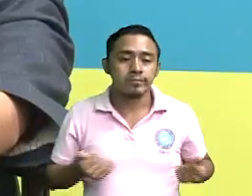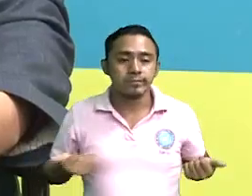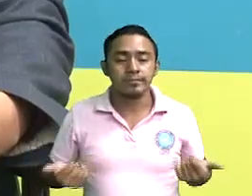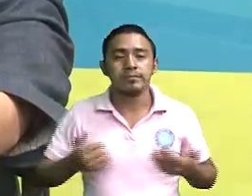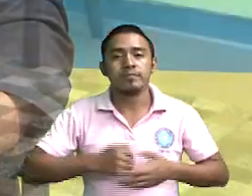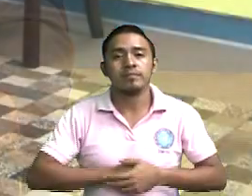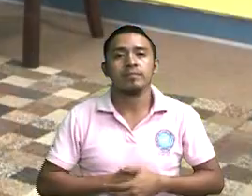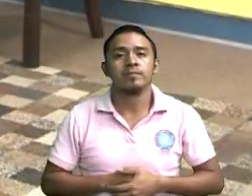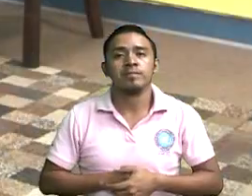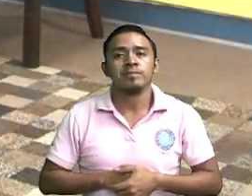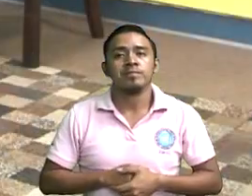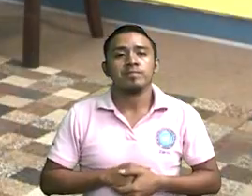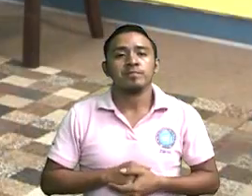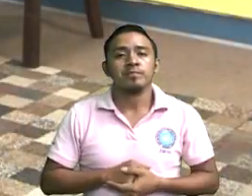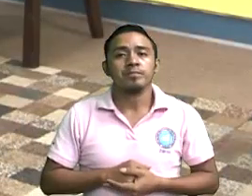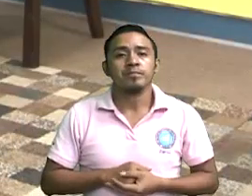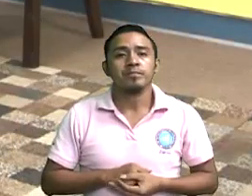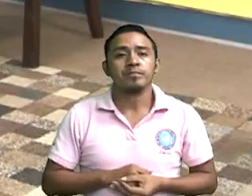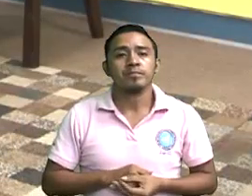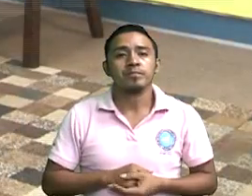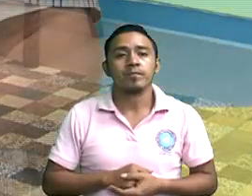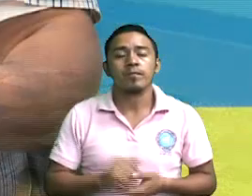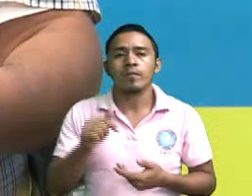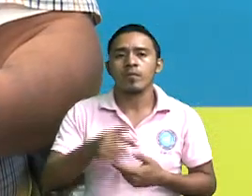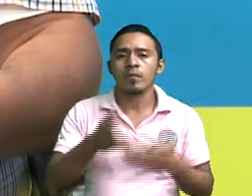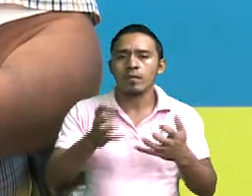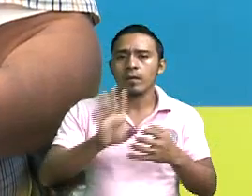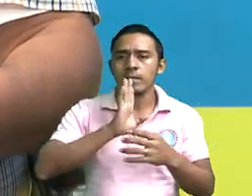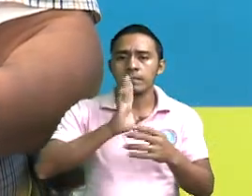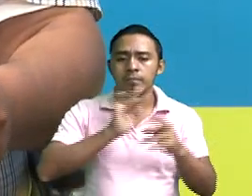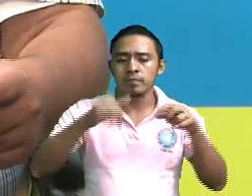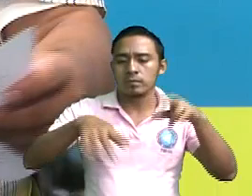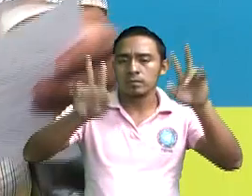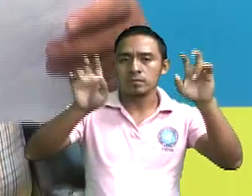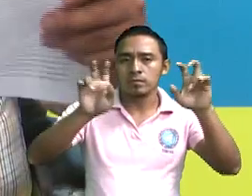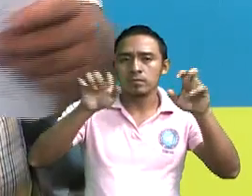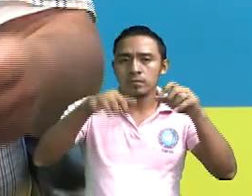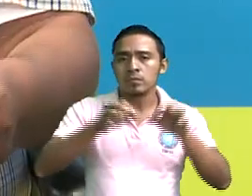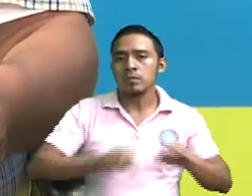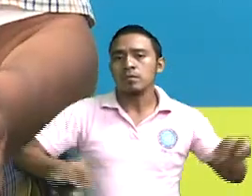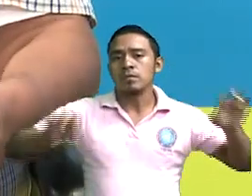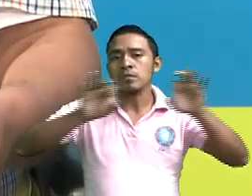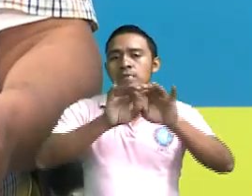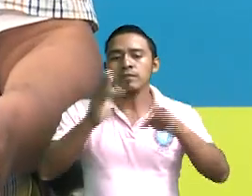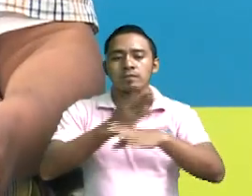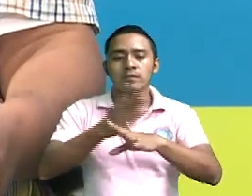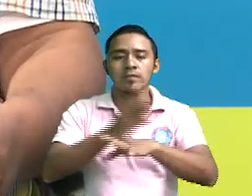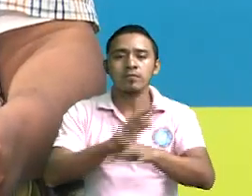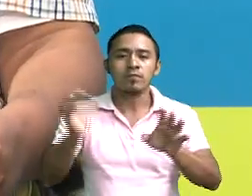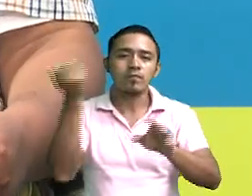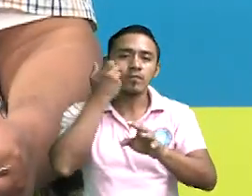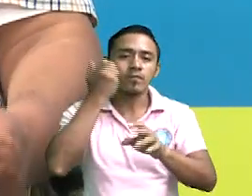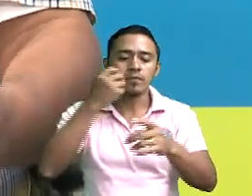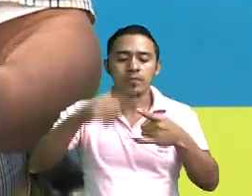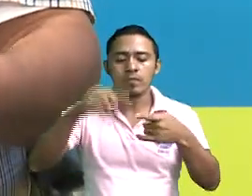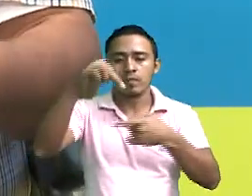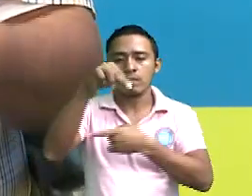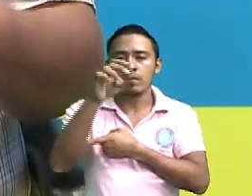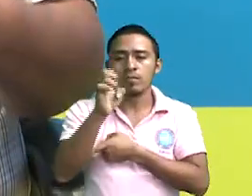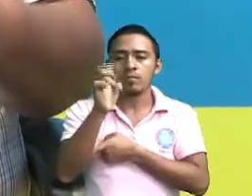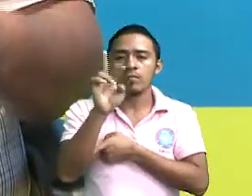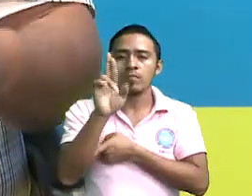que sufre. Bueno, hoy queríamos hablar de este tema en particular, las enfermedades neuromusculares